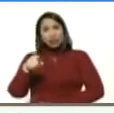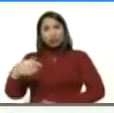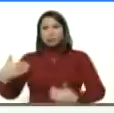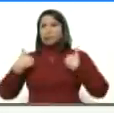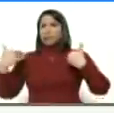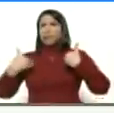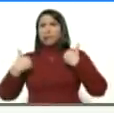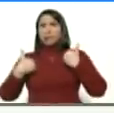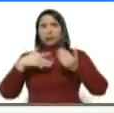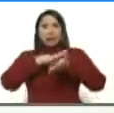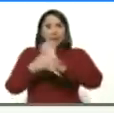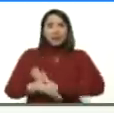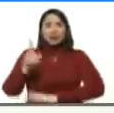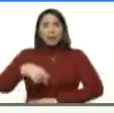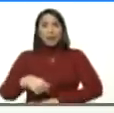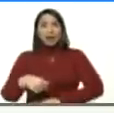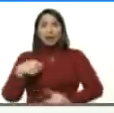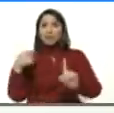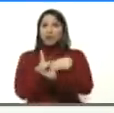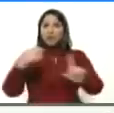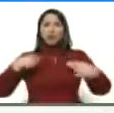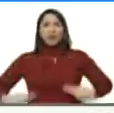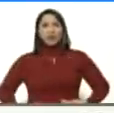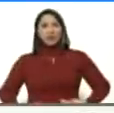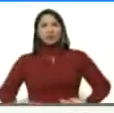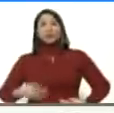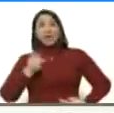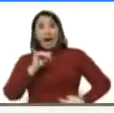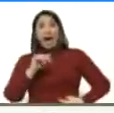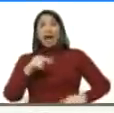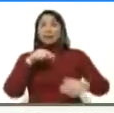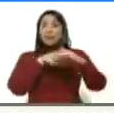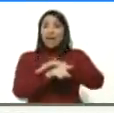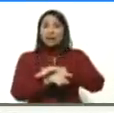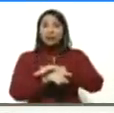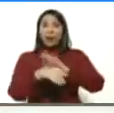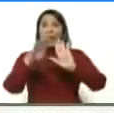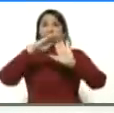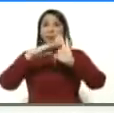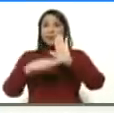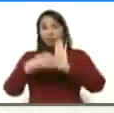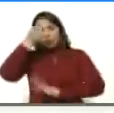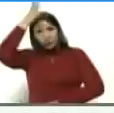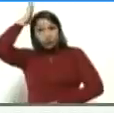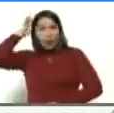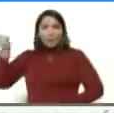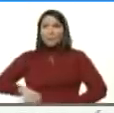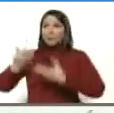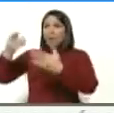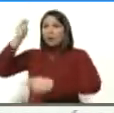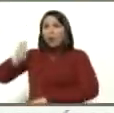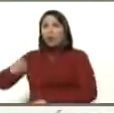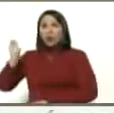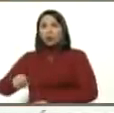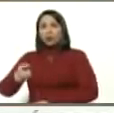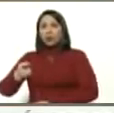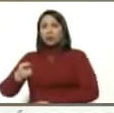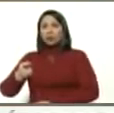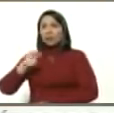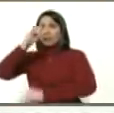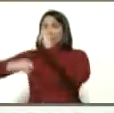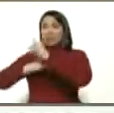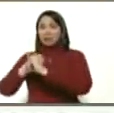lesa humanidad que competen dentro del Estatuto de Roma para llevarlos a la Corte Penal Internacional. Así que